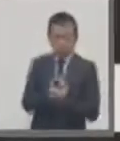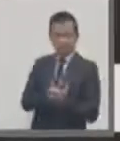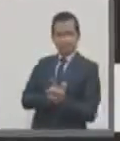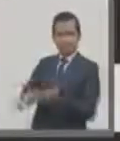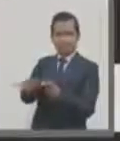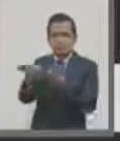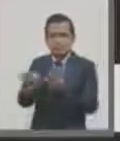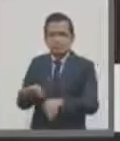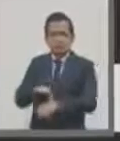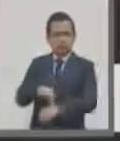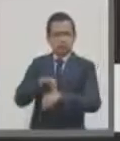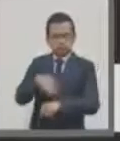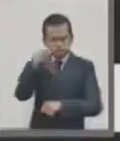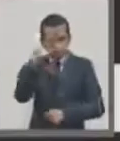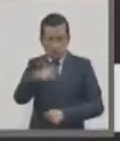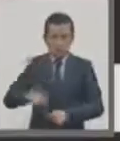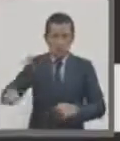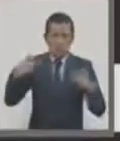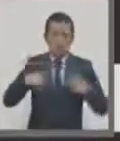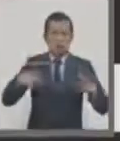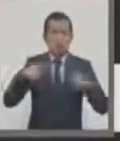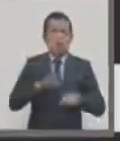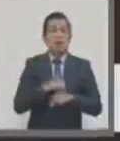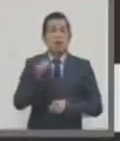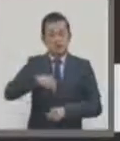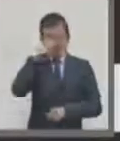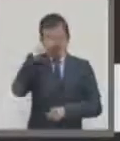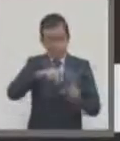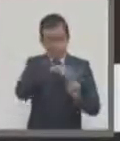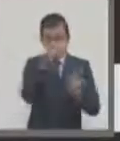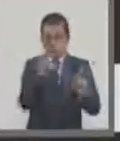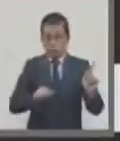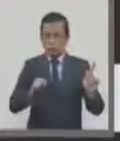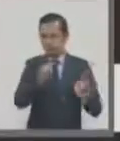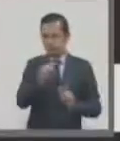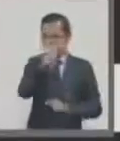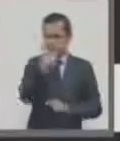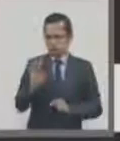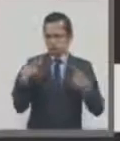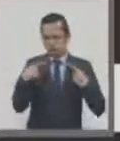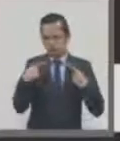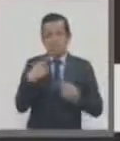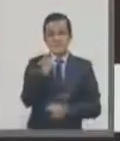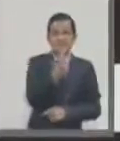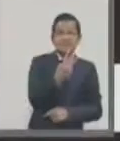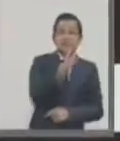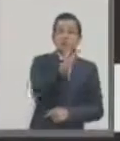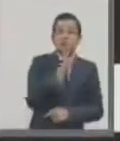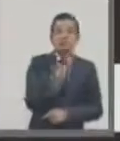a pesar de que el 3% de la población mexicana es negra, mulata